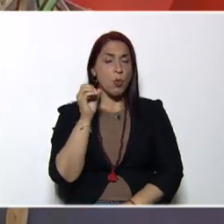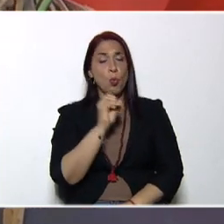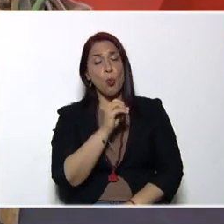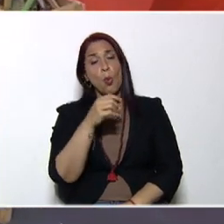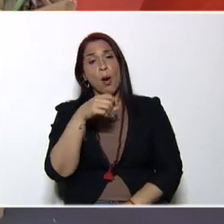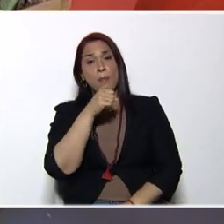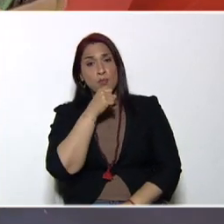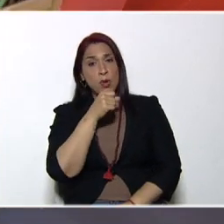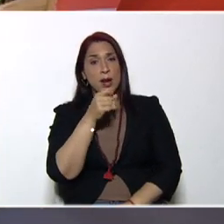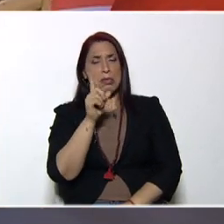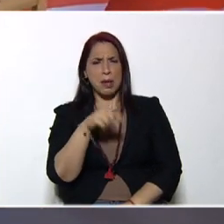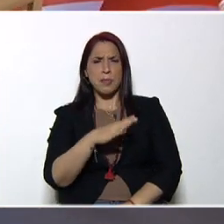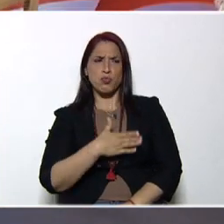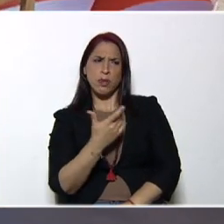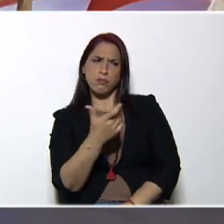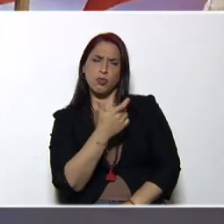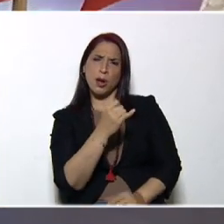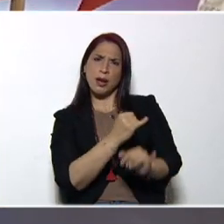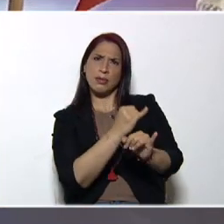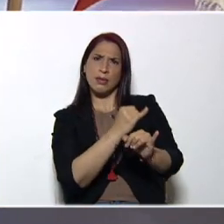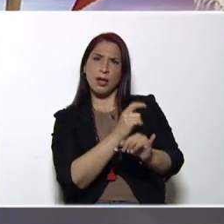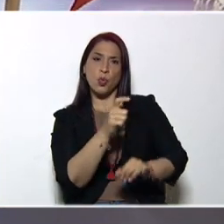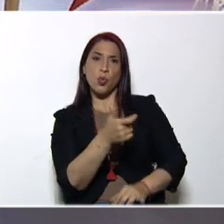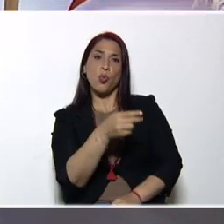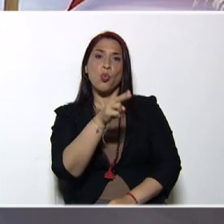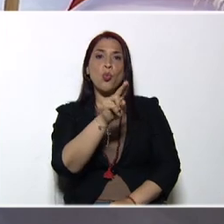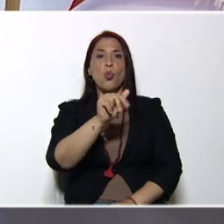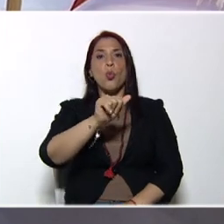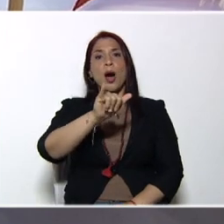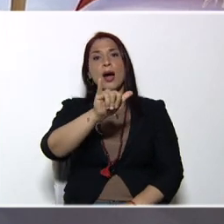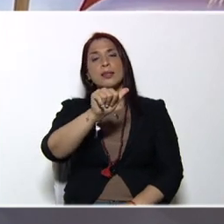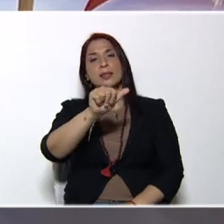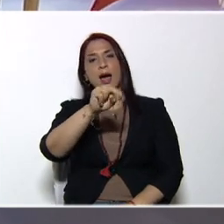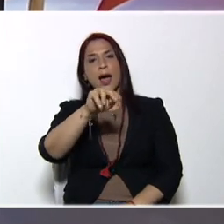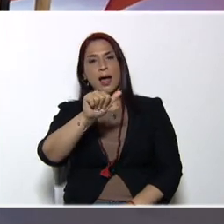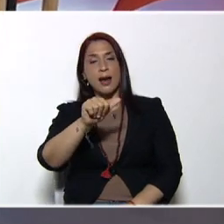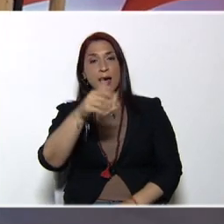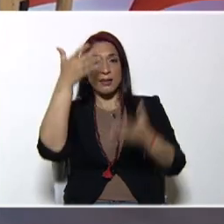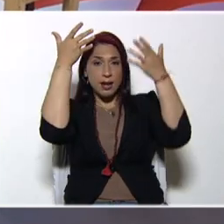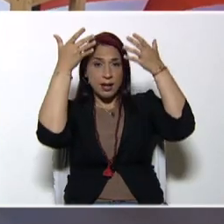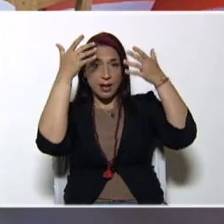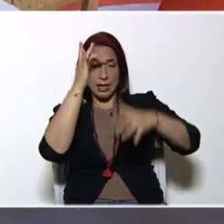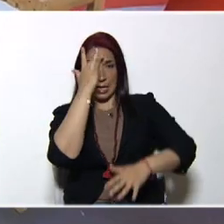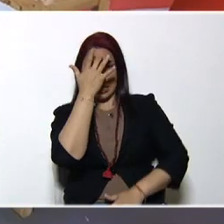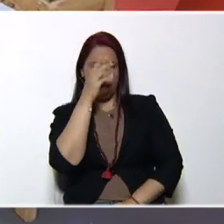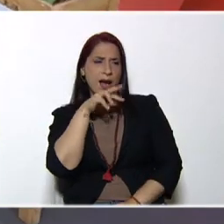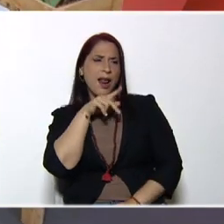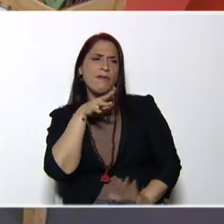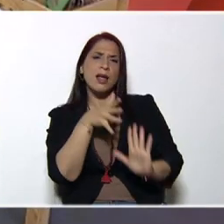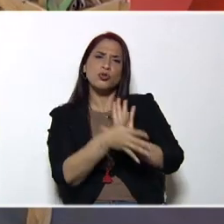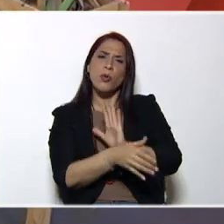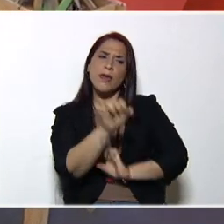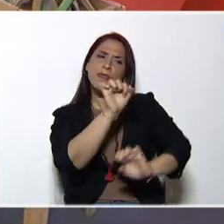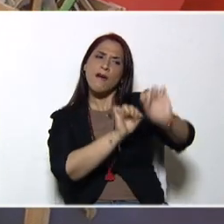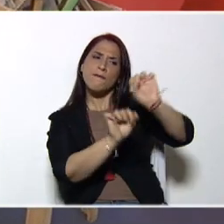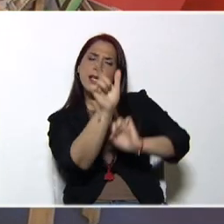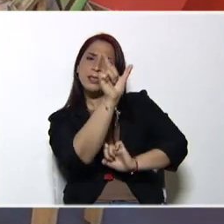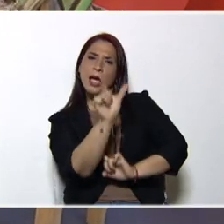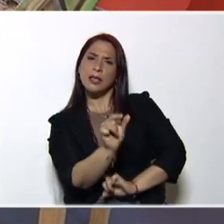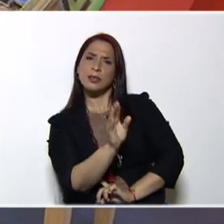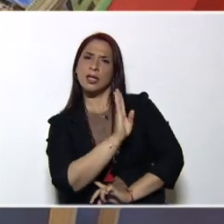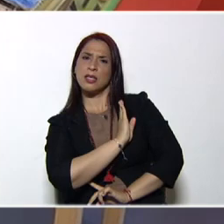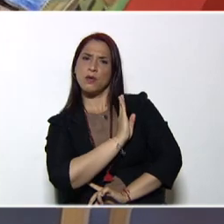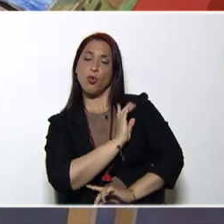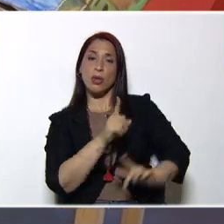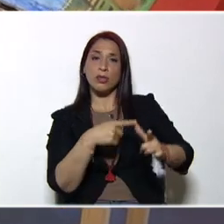sociales, la canción de Guayana, de estas dos negras, de estas reinas del carnaval, que habla precisamente de la defensa del Esequibo, y